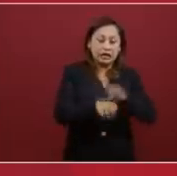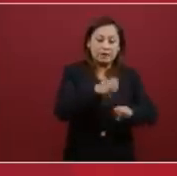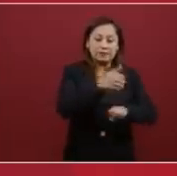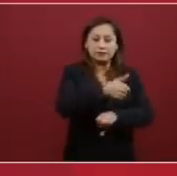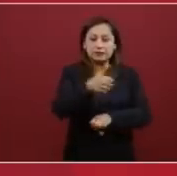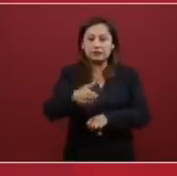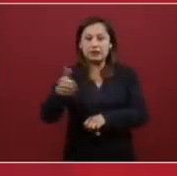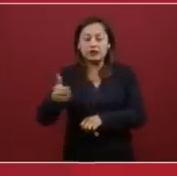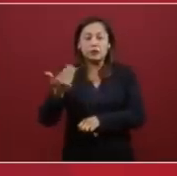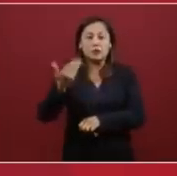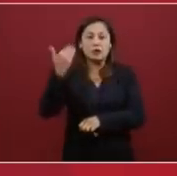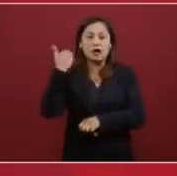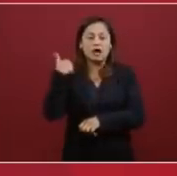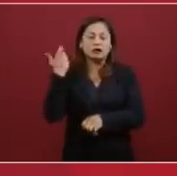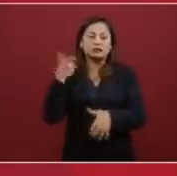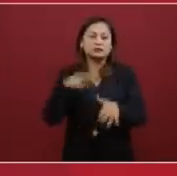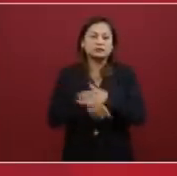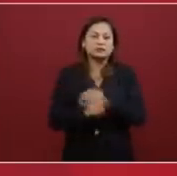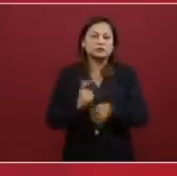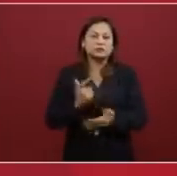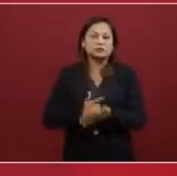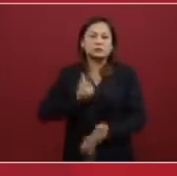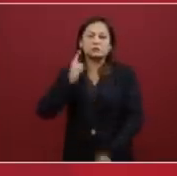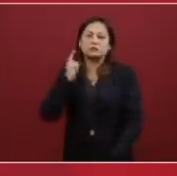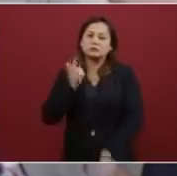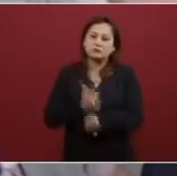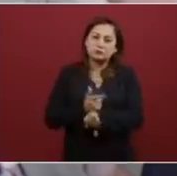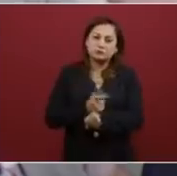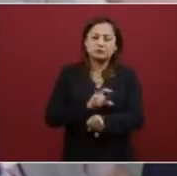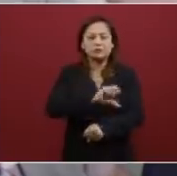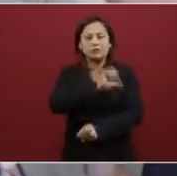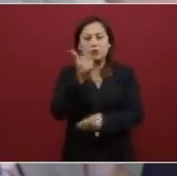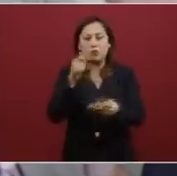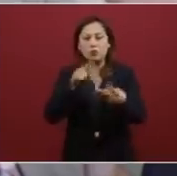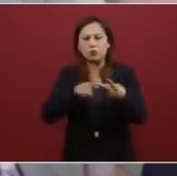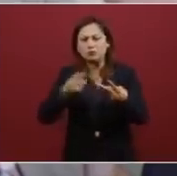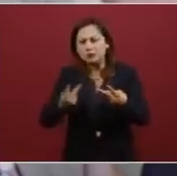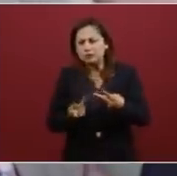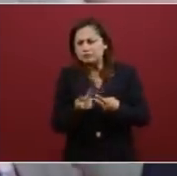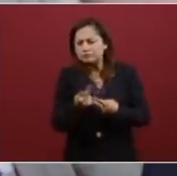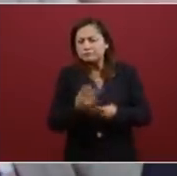este tipo de actos? Y la otra también preguntarle,